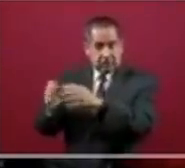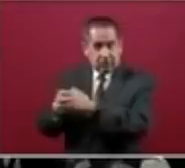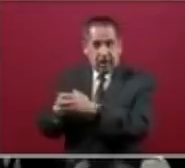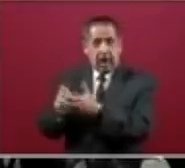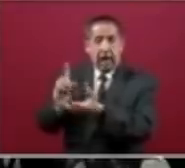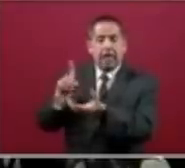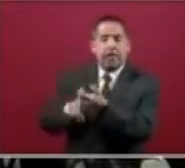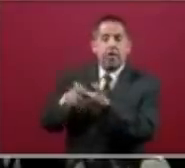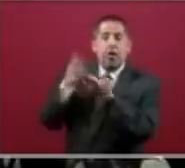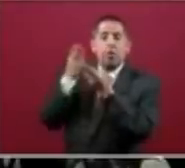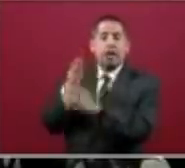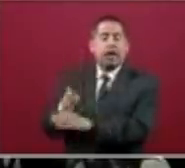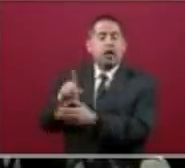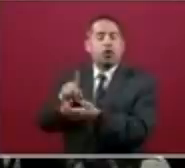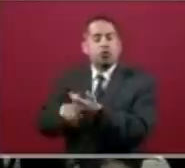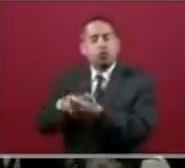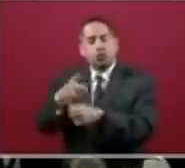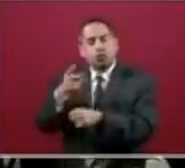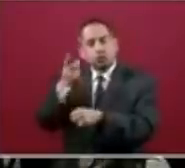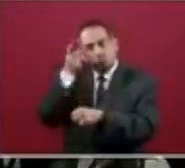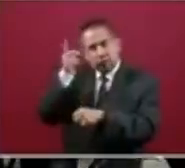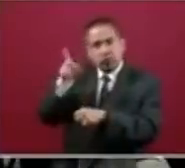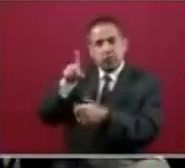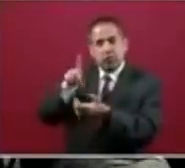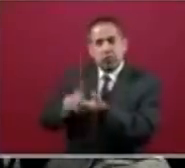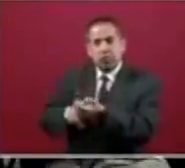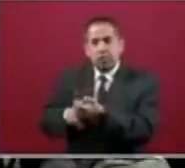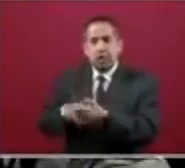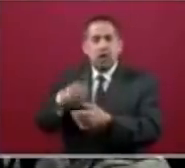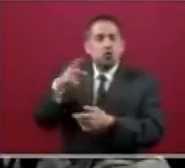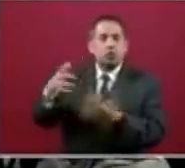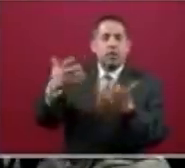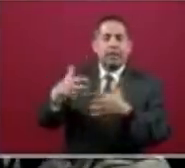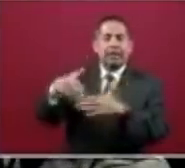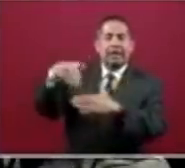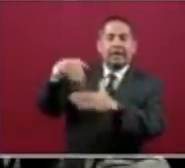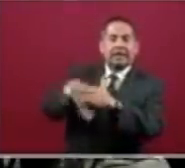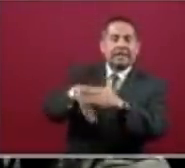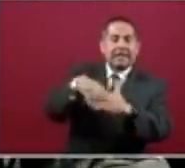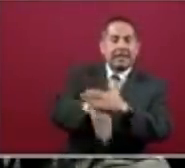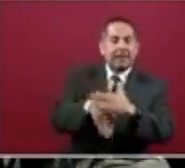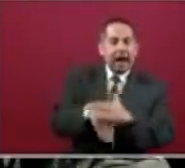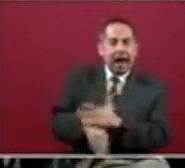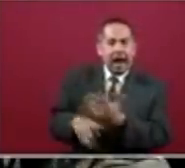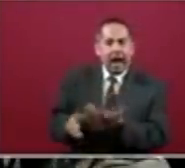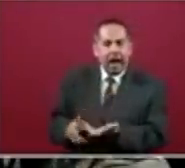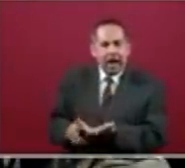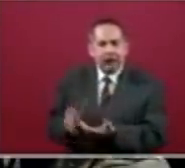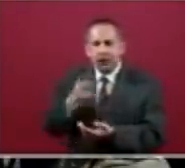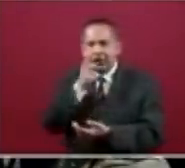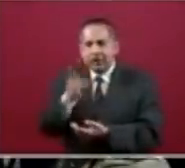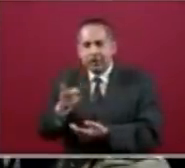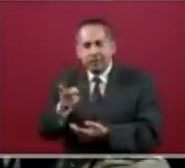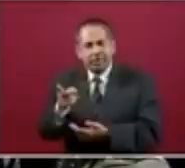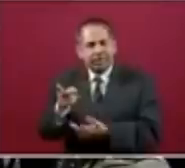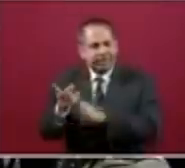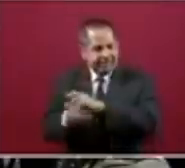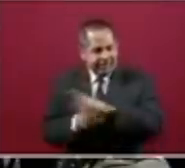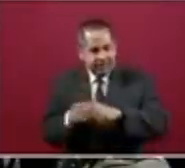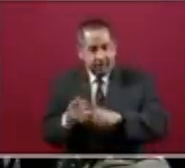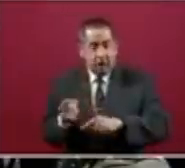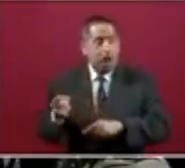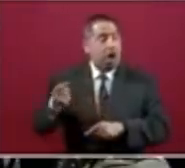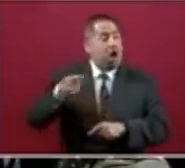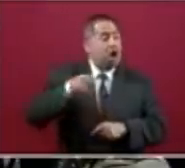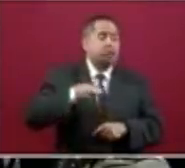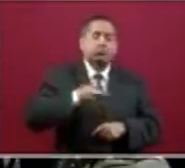banqueros o financieros que tienen empresas en quiebra o que están rumbo a la quiebra. Sin embargo, tienen la facultad de otorgar